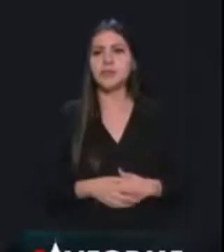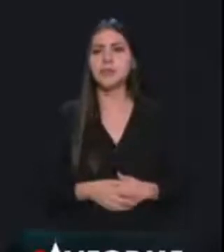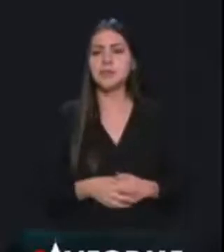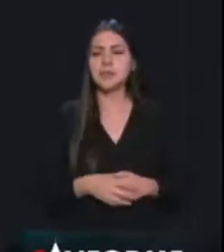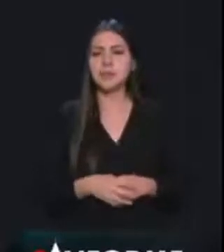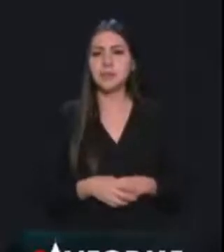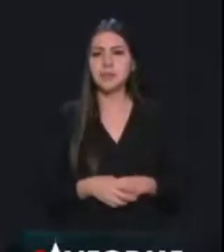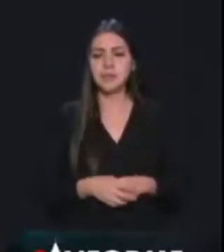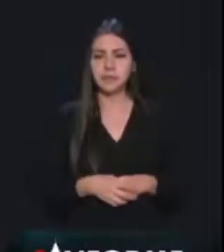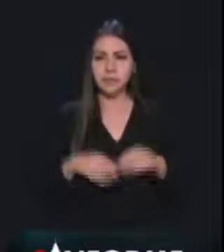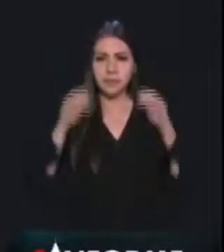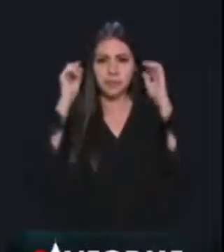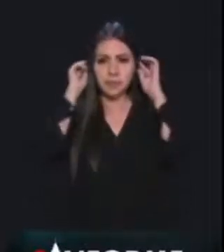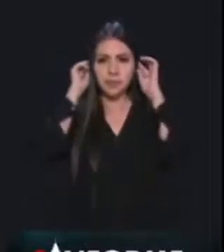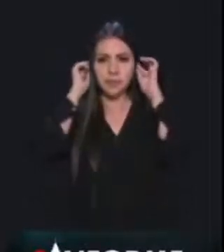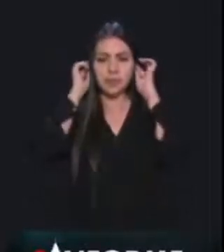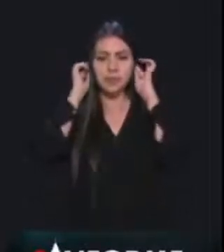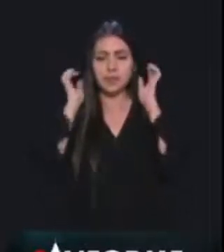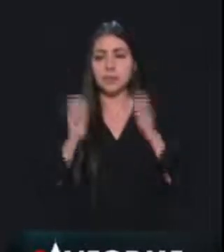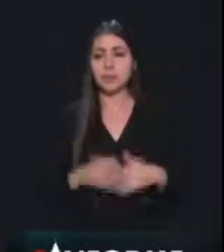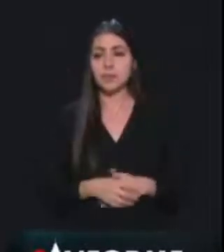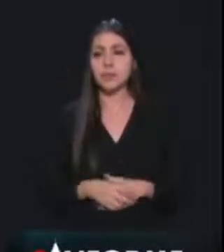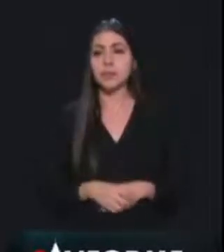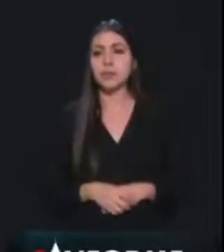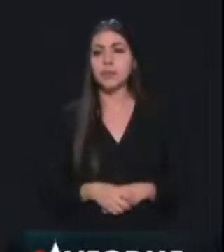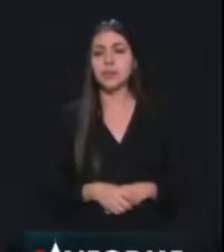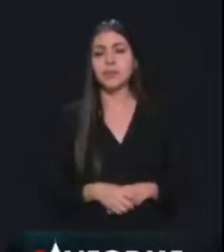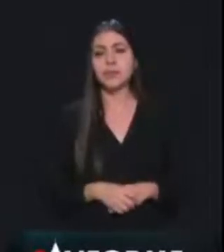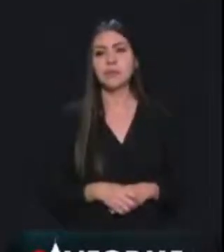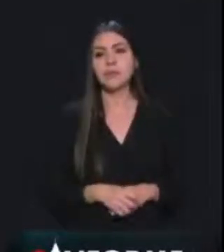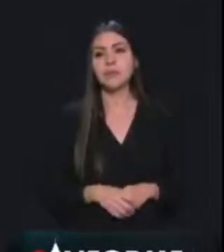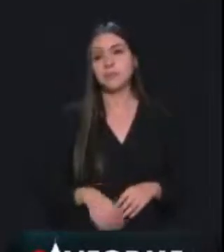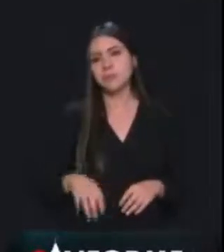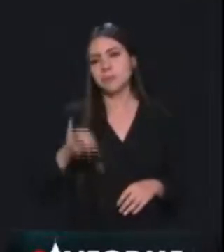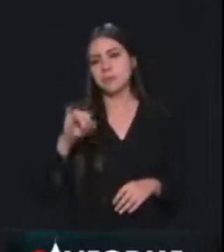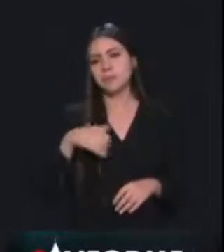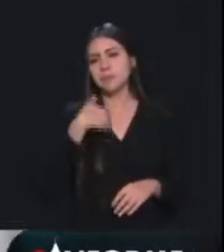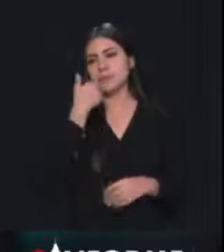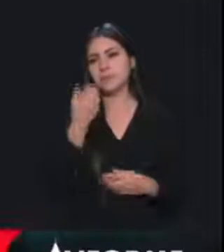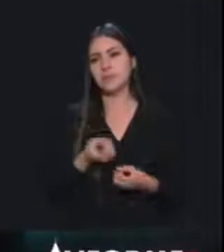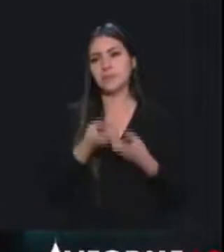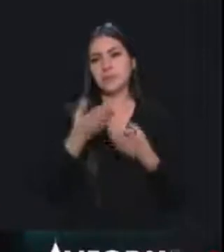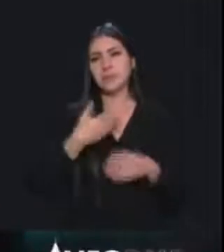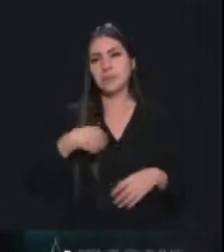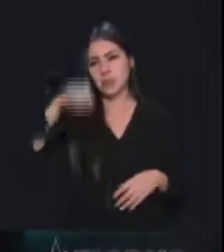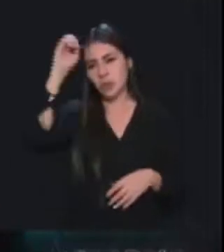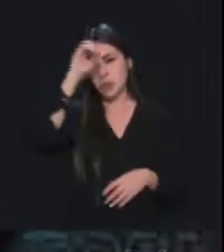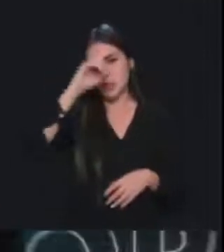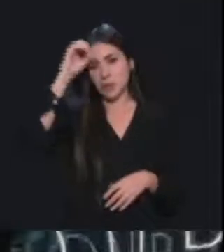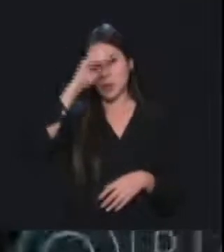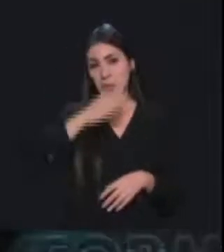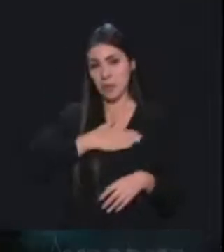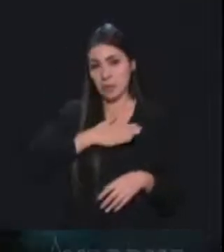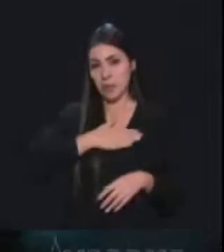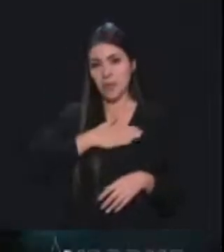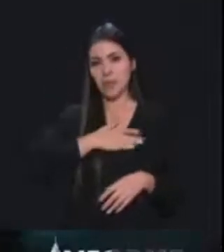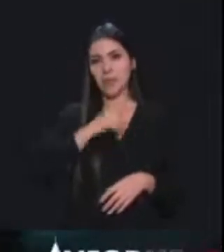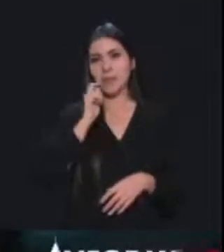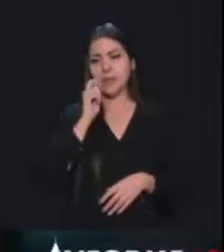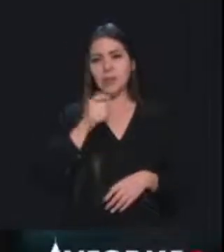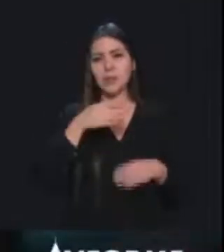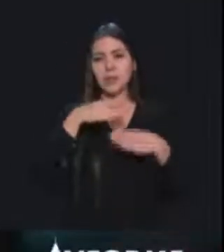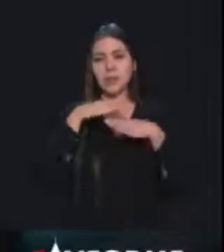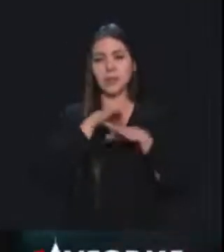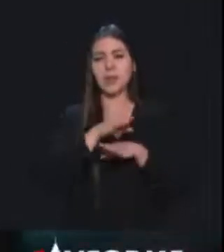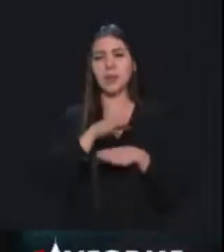Sí, sobre todo expresaba un punto de vista en cuanto a que para mí, mi opinión personal, el modelo energético